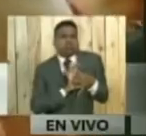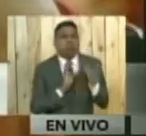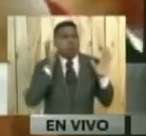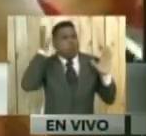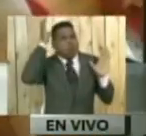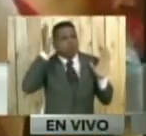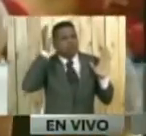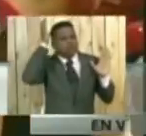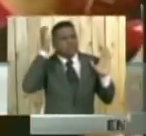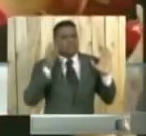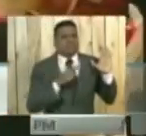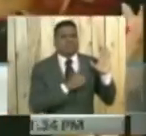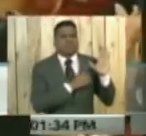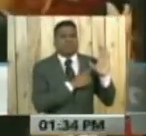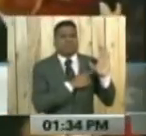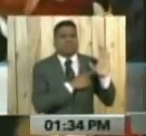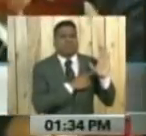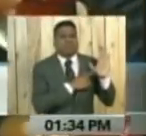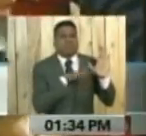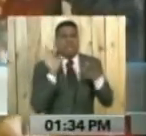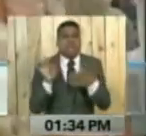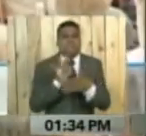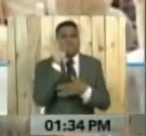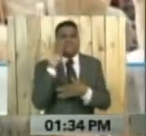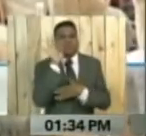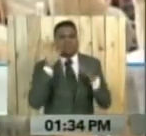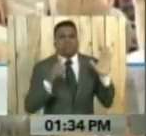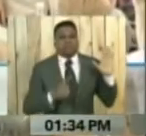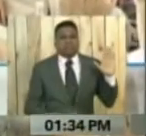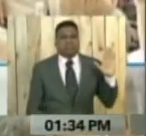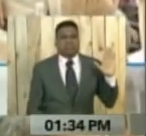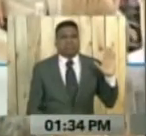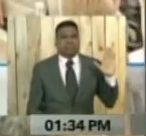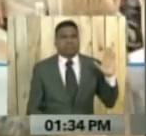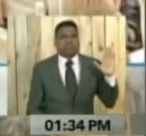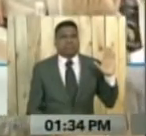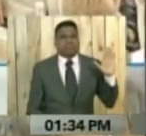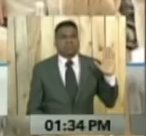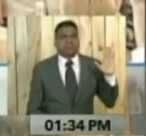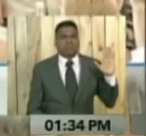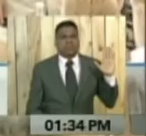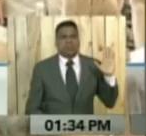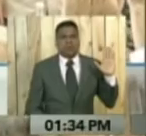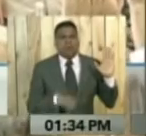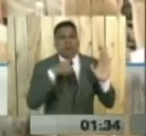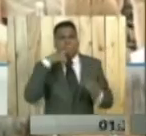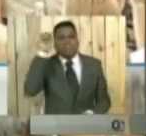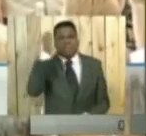conciencia y espíritu con el presidente obrero